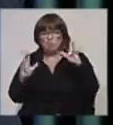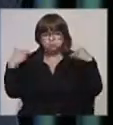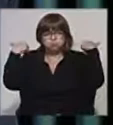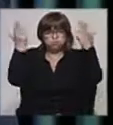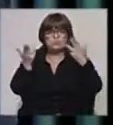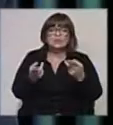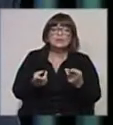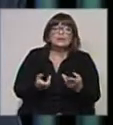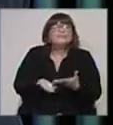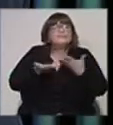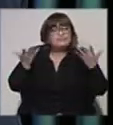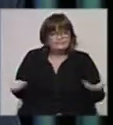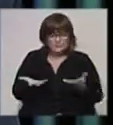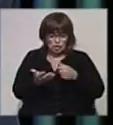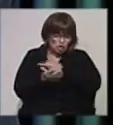Bueno,